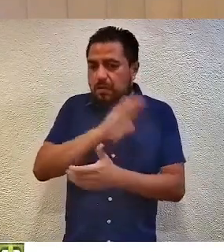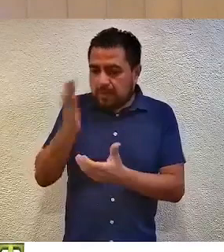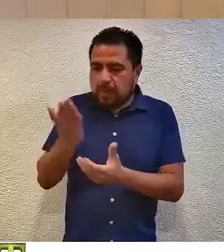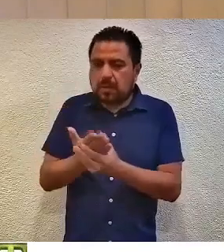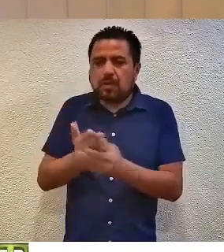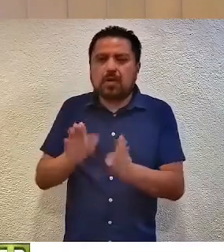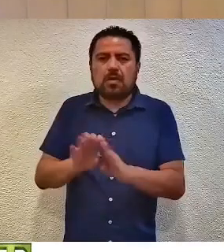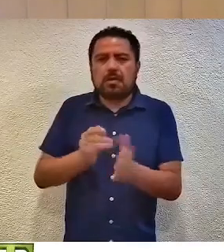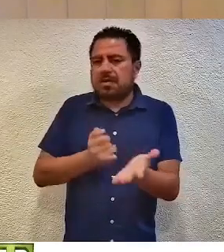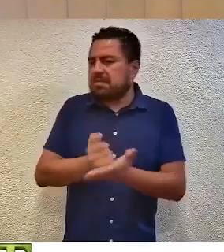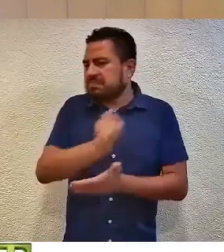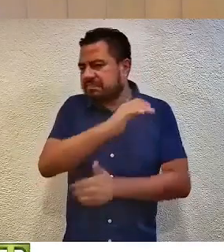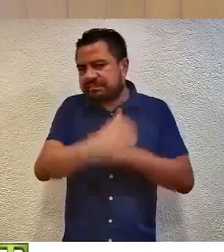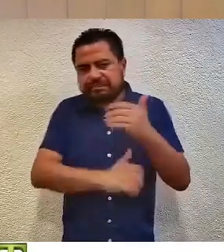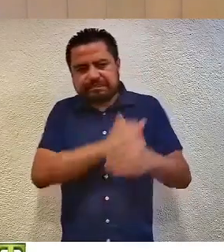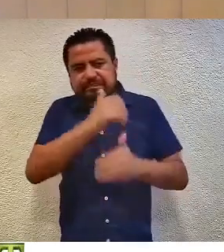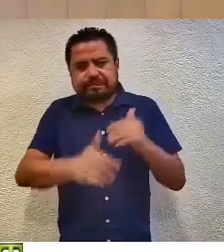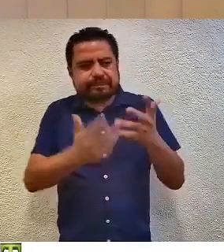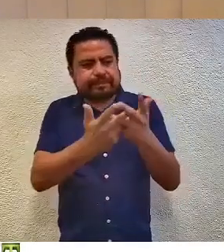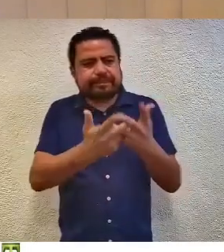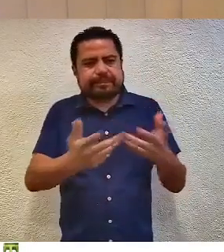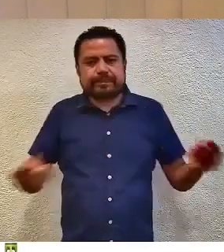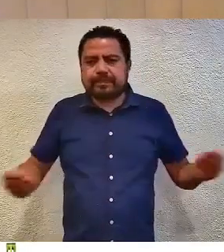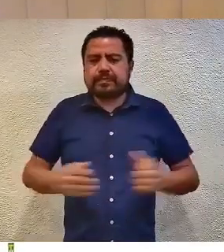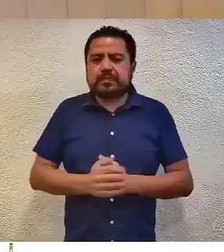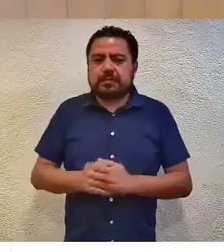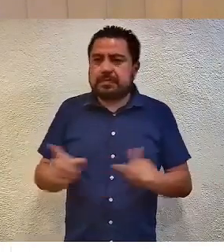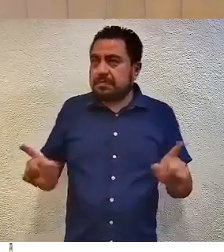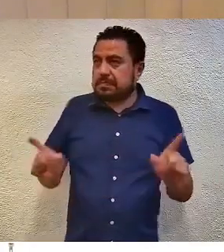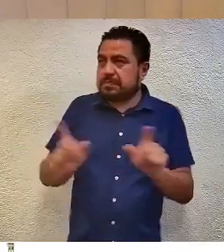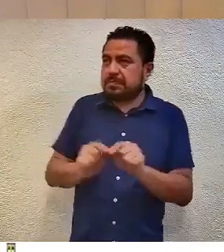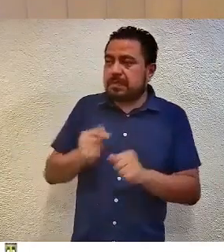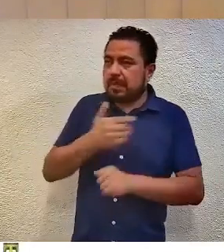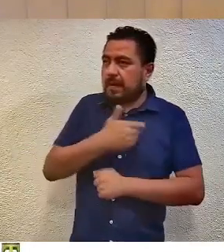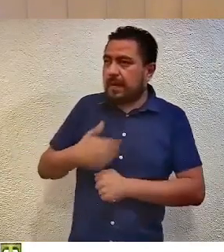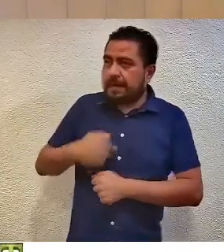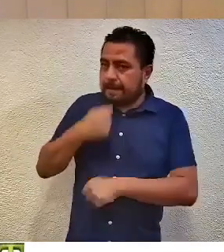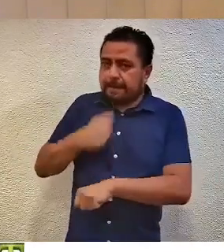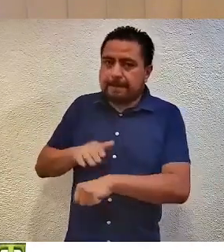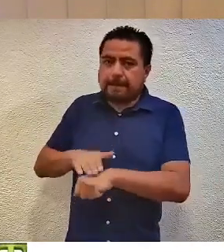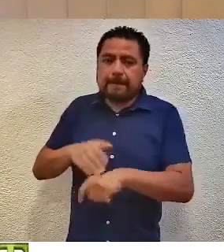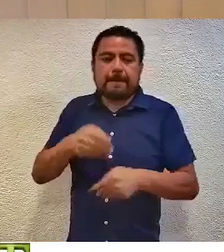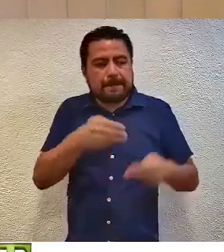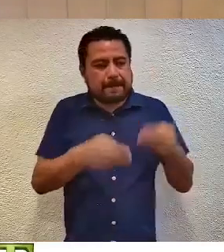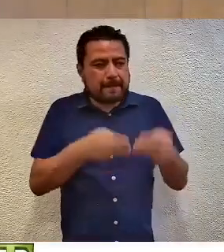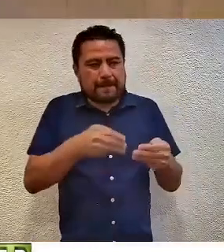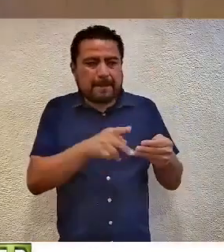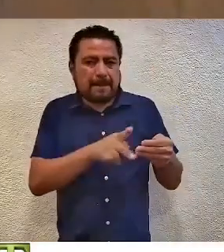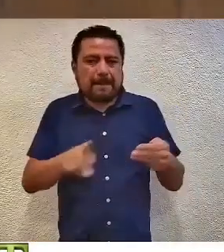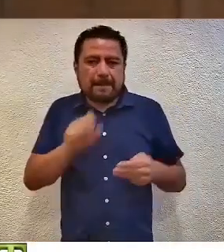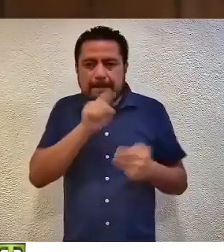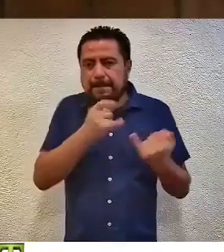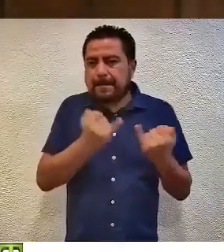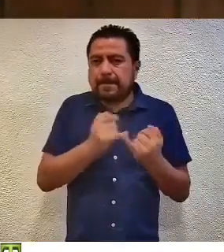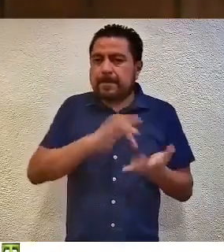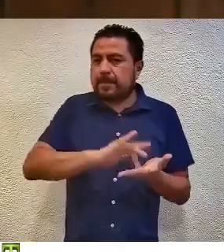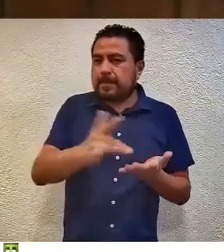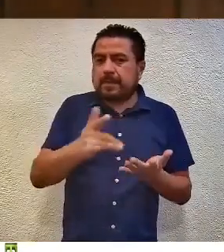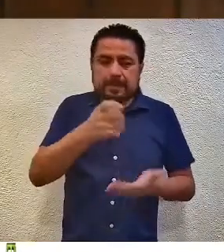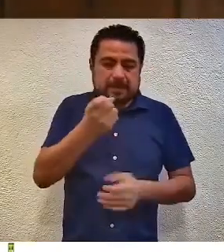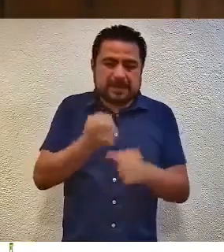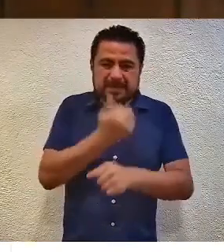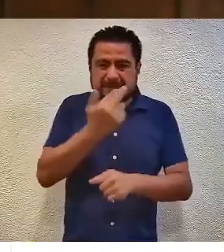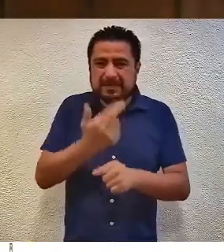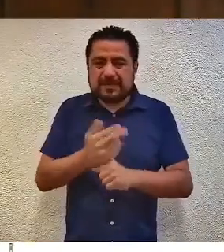asunto como total y definitivamente concluido. Es la cuenta, magistrada presidenta, magistradas, magistrado. Gracias,